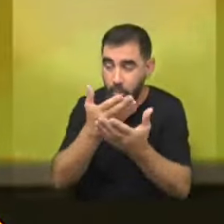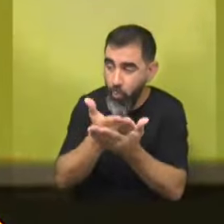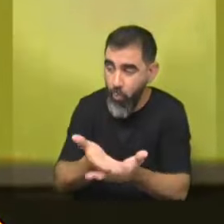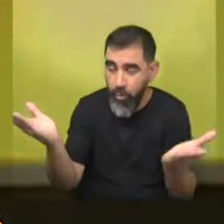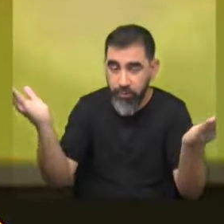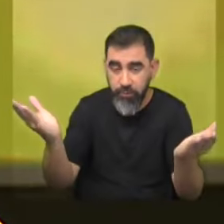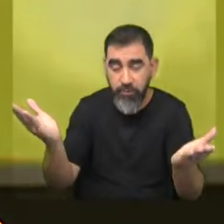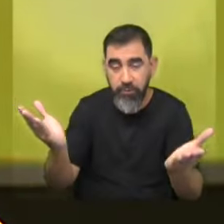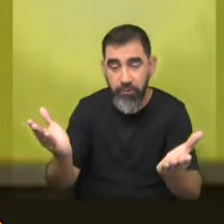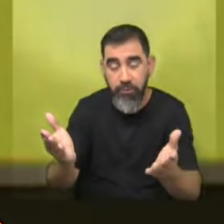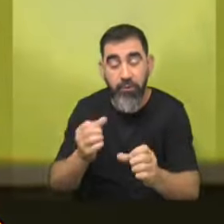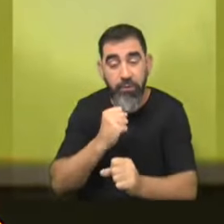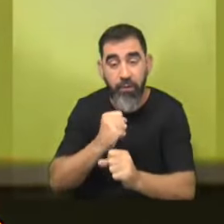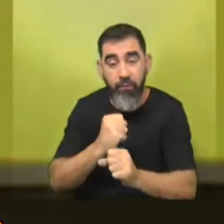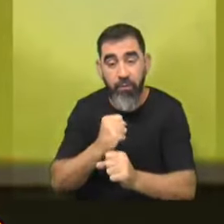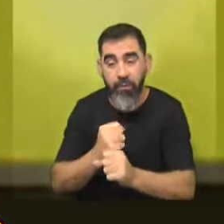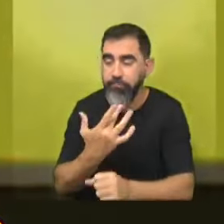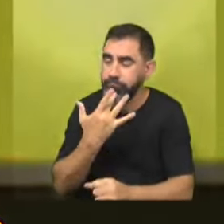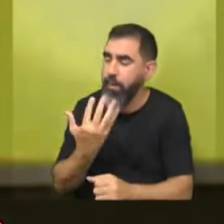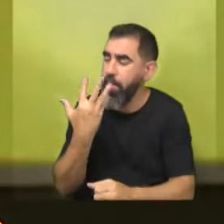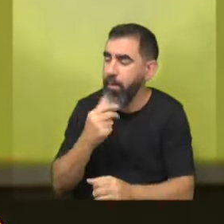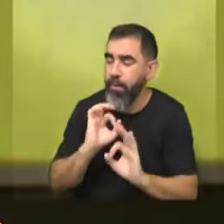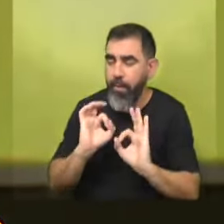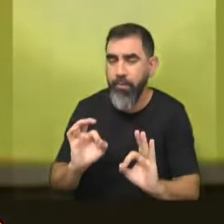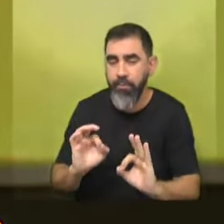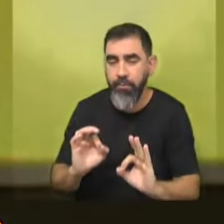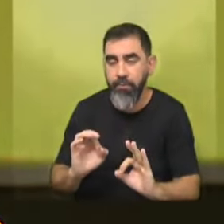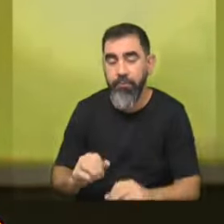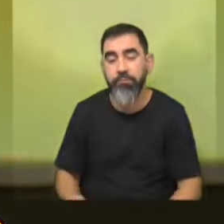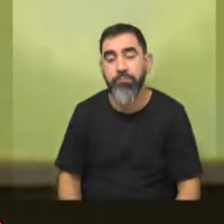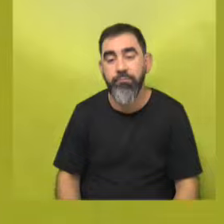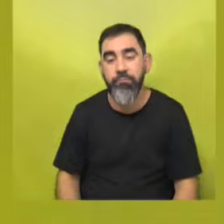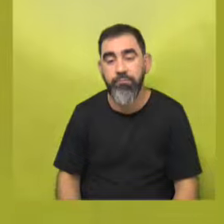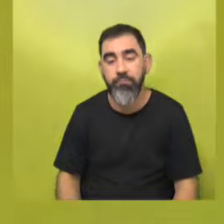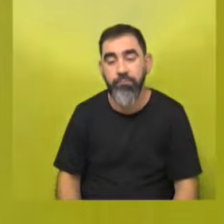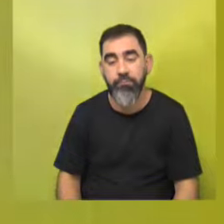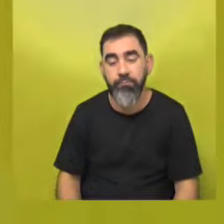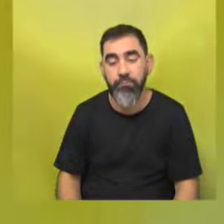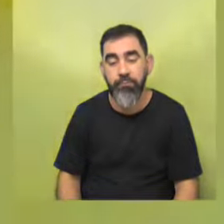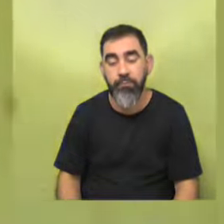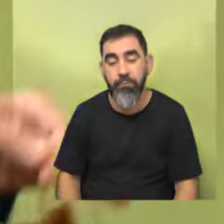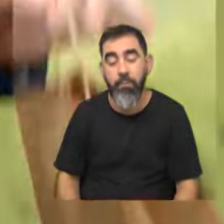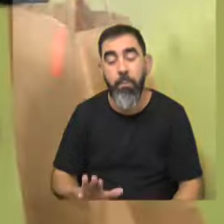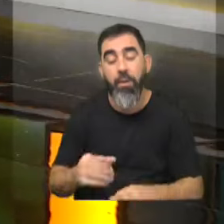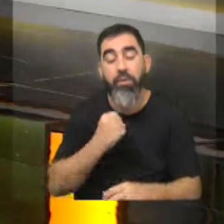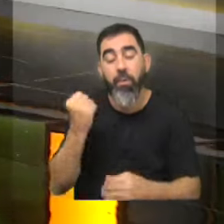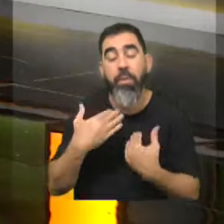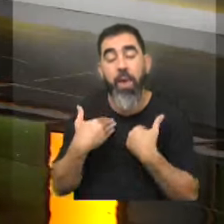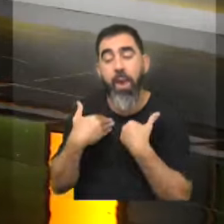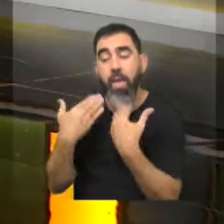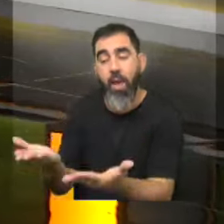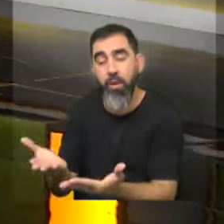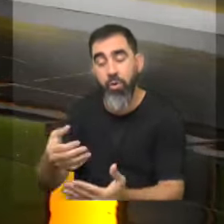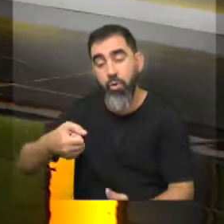entre los operarios, cuando hacemos los pilotos, es fantástica, digamos. Eso es un tema interesante. Juan, dos cosas. Primero, lo más importante, un presente